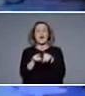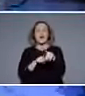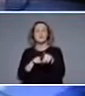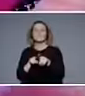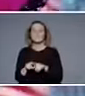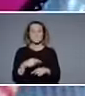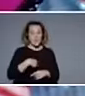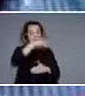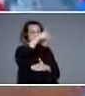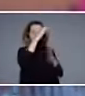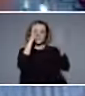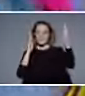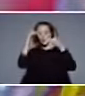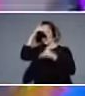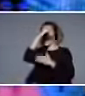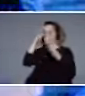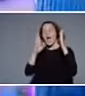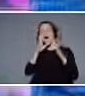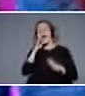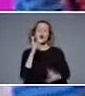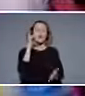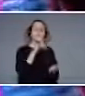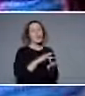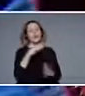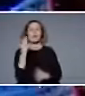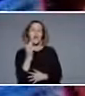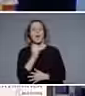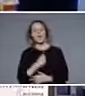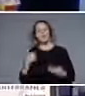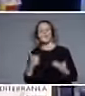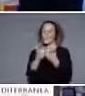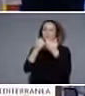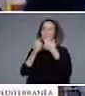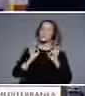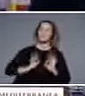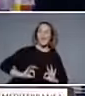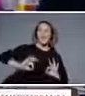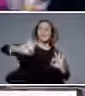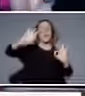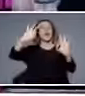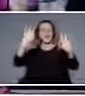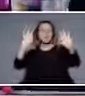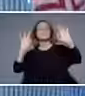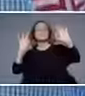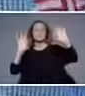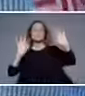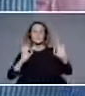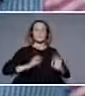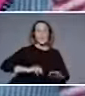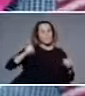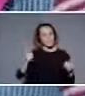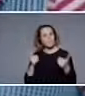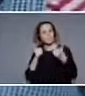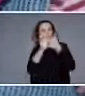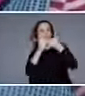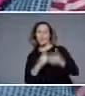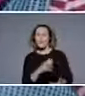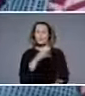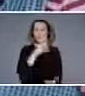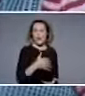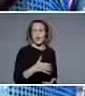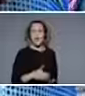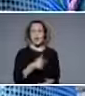Ah, atento, que ahora viene otro brindis especial. Brindo con